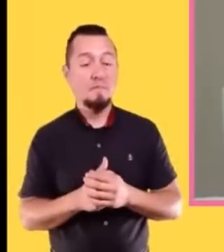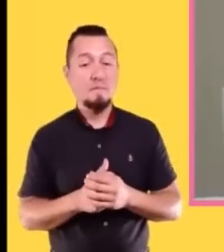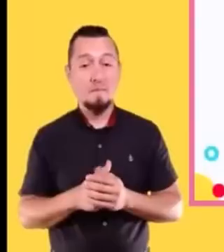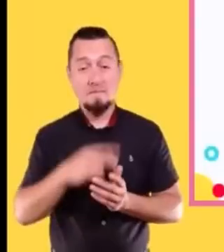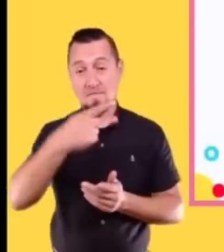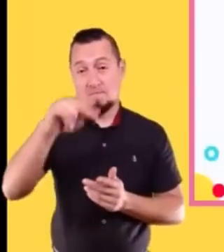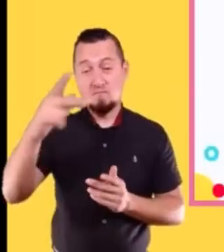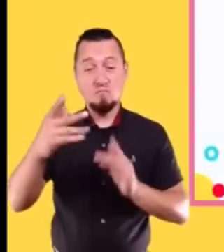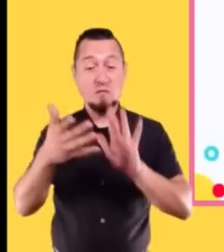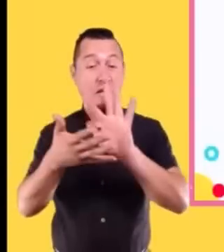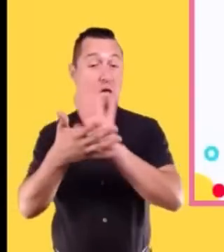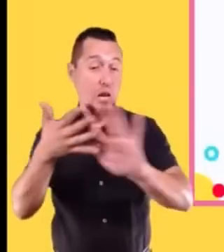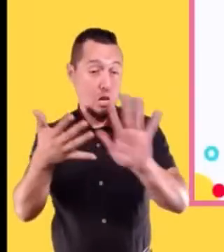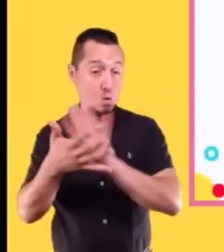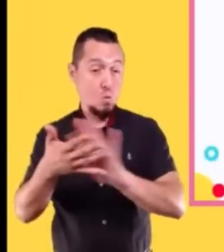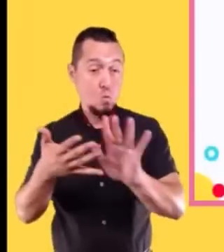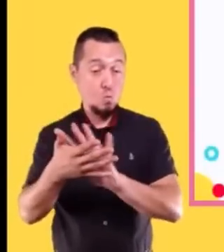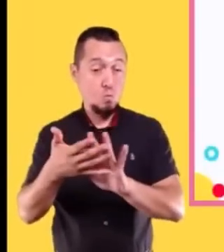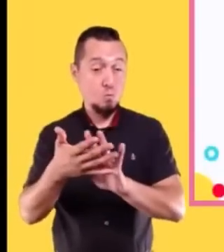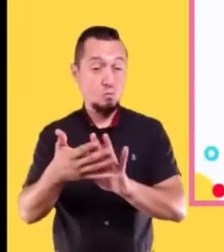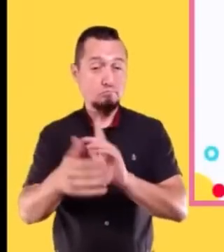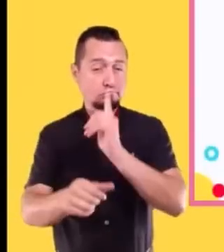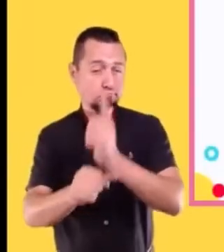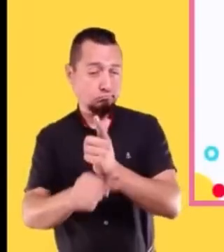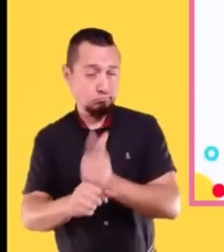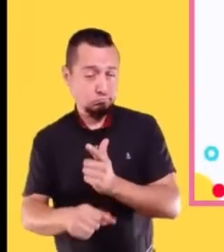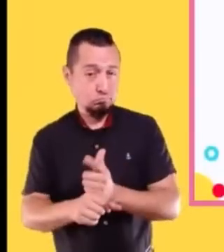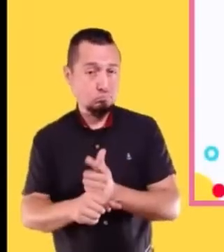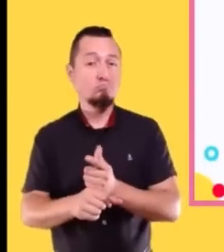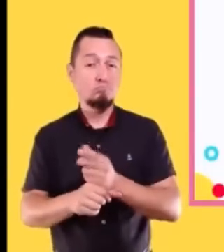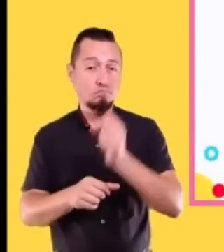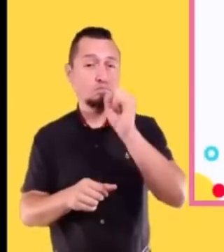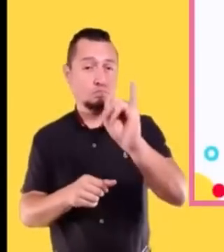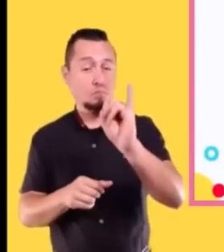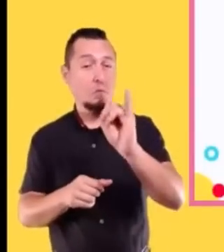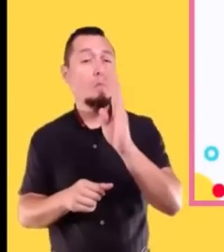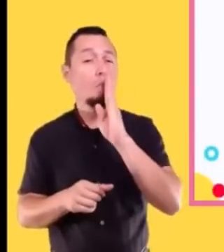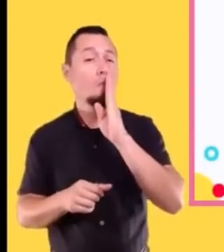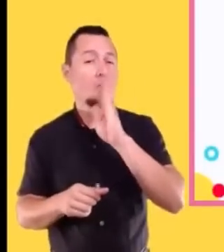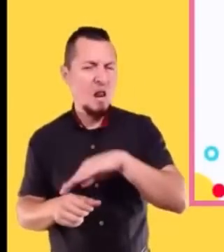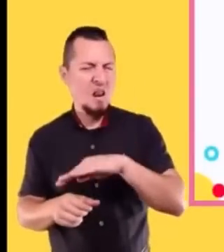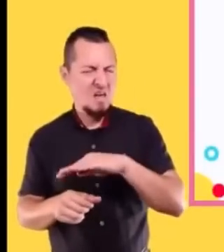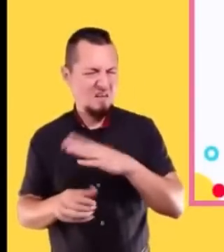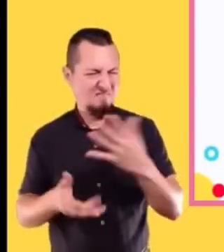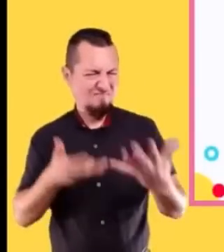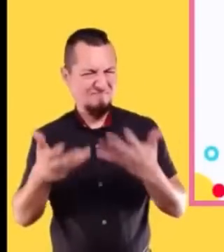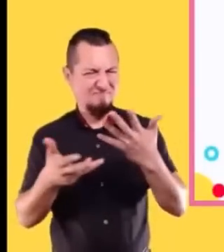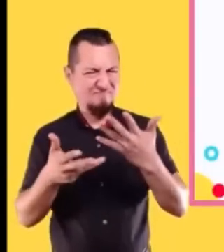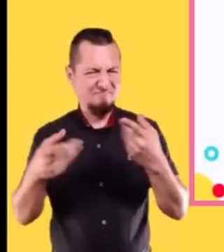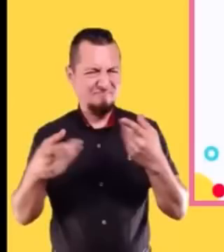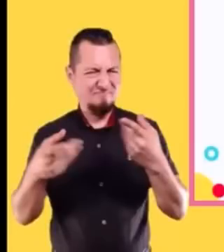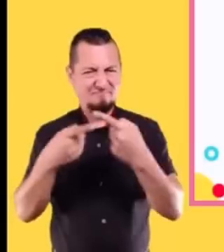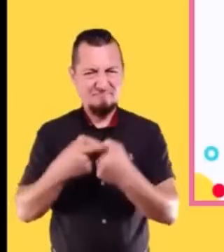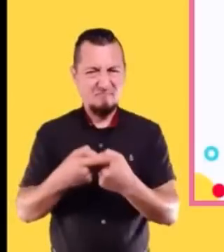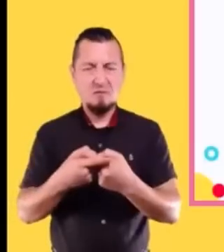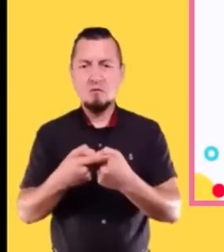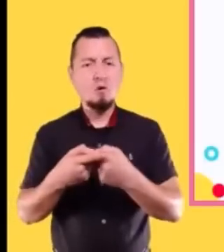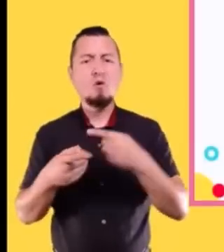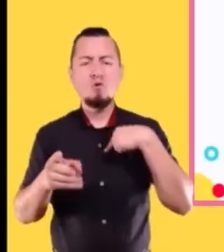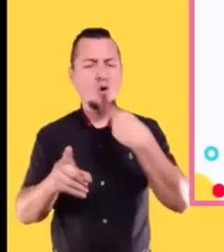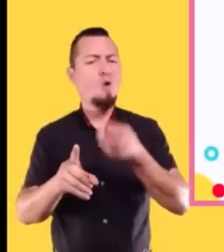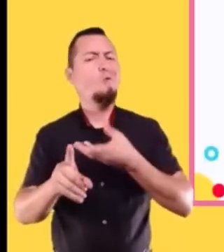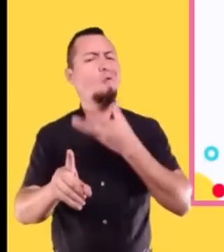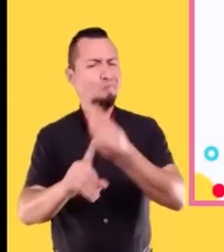lectoescritura, identificamos con toda claridad procesos mal planteados que es necesario reforzar y corregir. Por